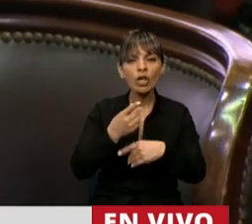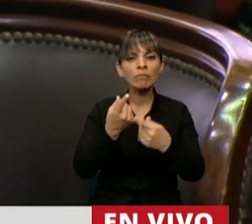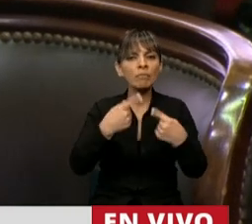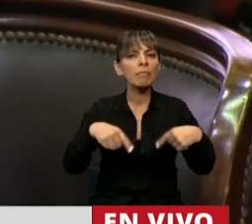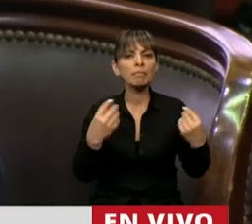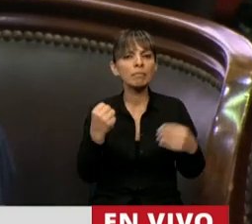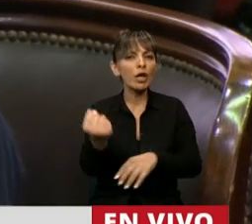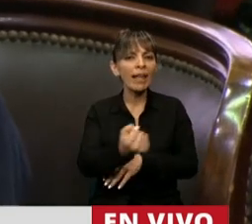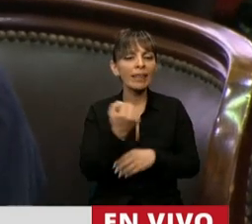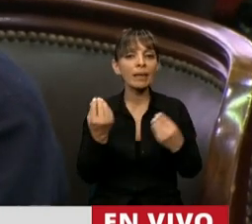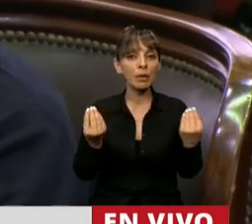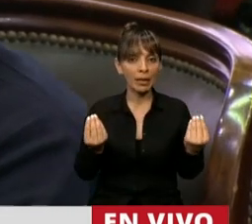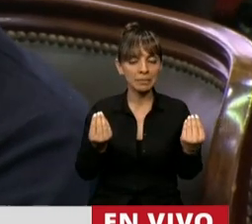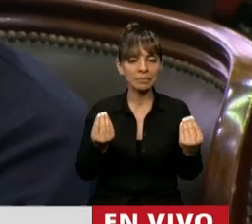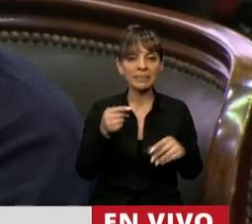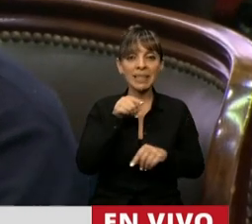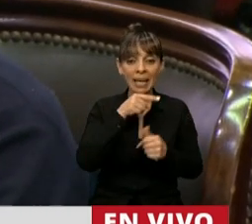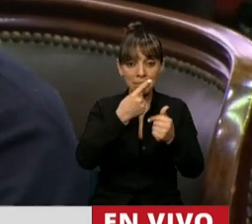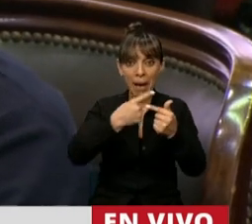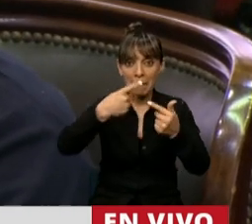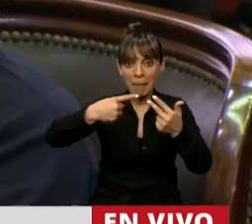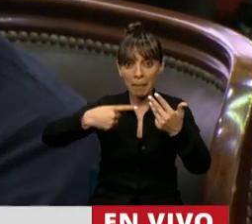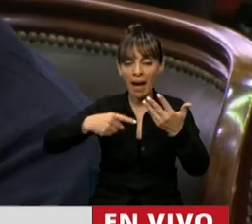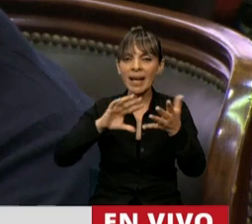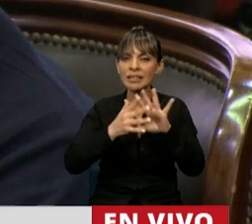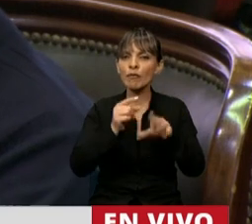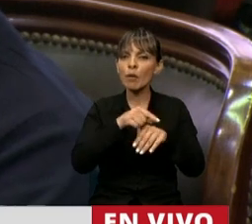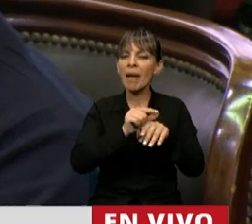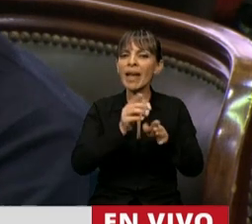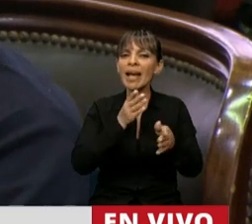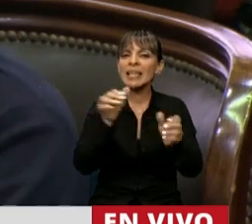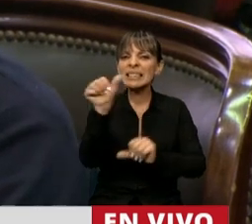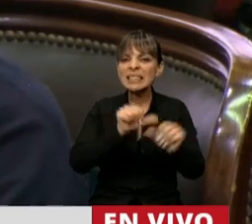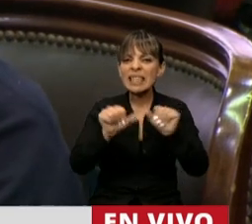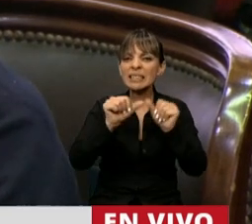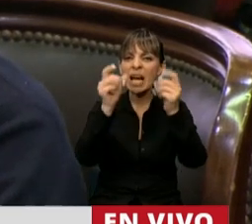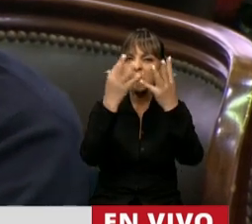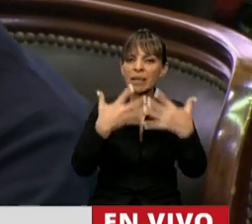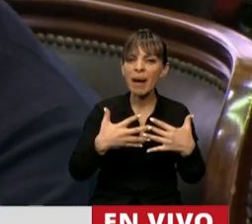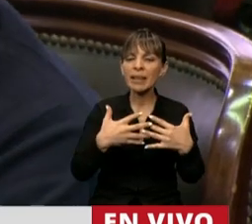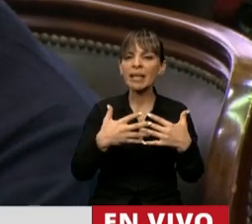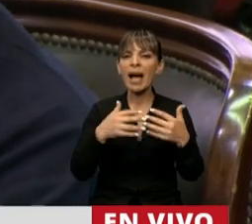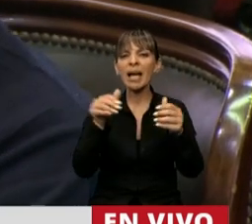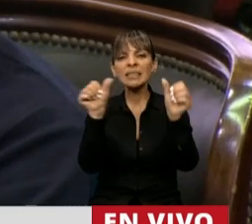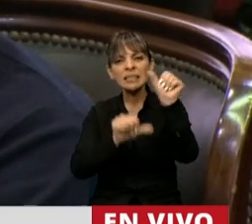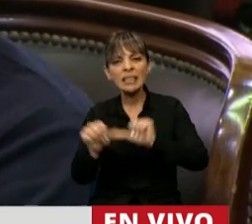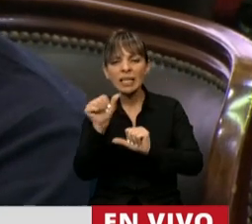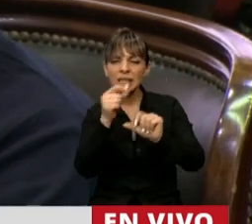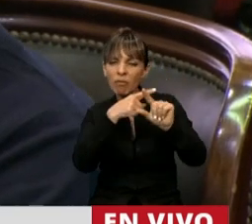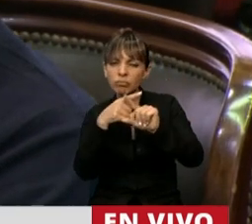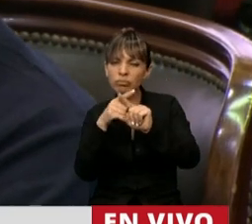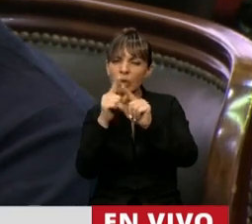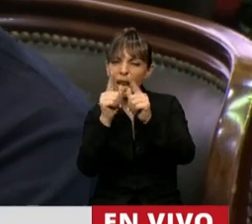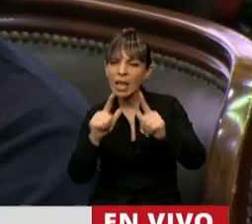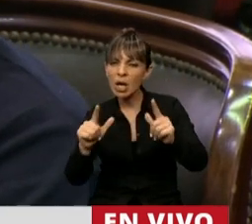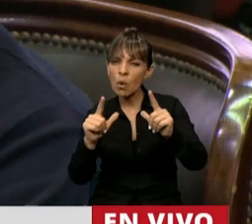presidente? Porque esas son las matemáticas del futuro, matemática y lingüística que de alguna